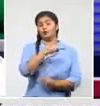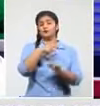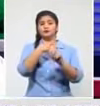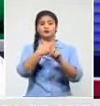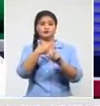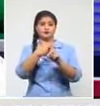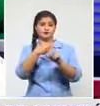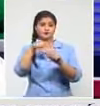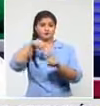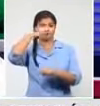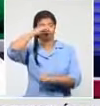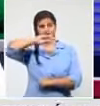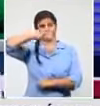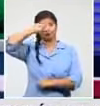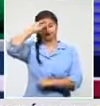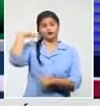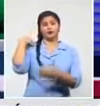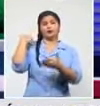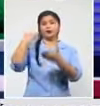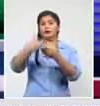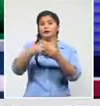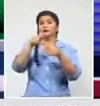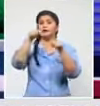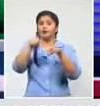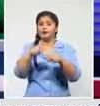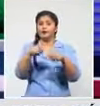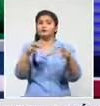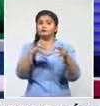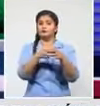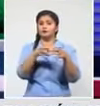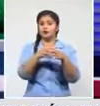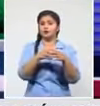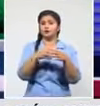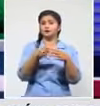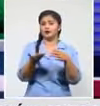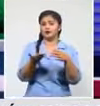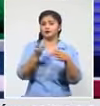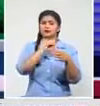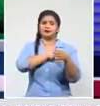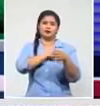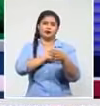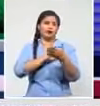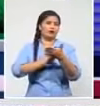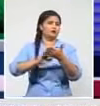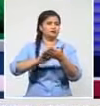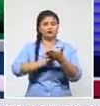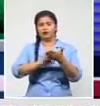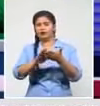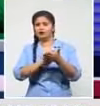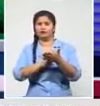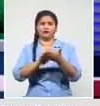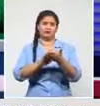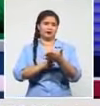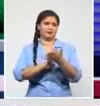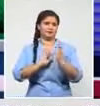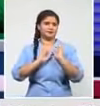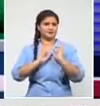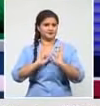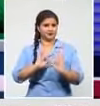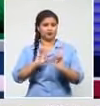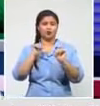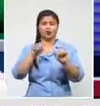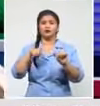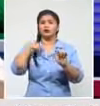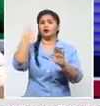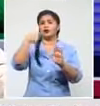en Cuba hasta la fecha, pues han sido totalmente asintomáticos de la enfermedad. Característica de